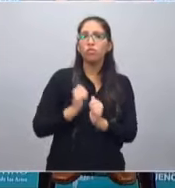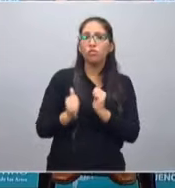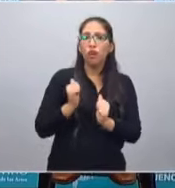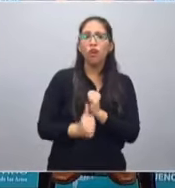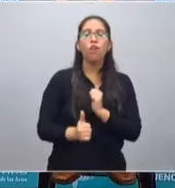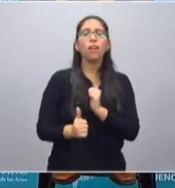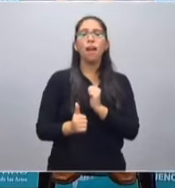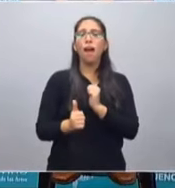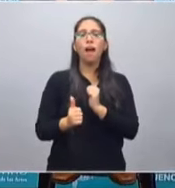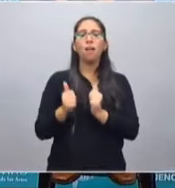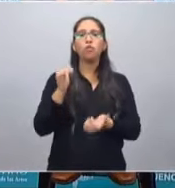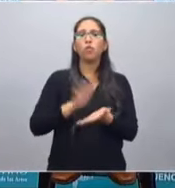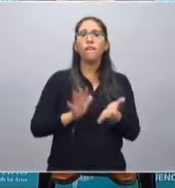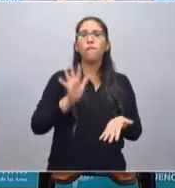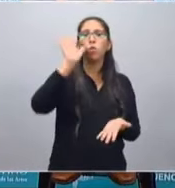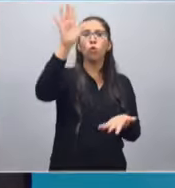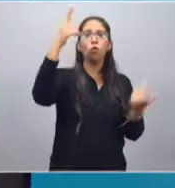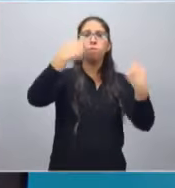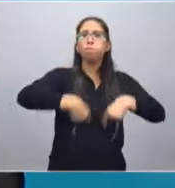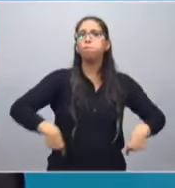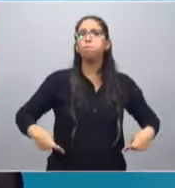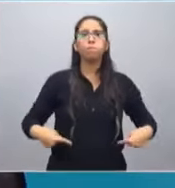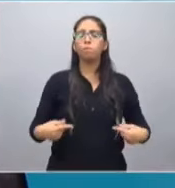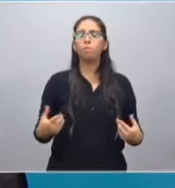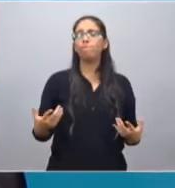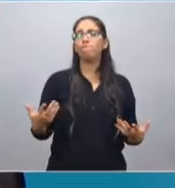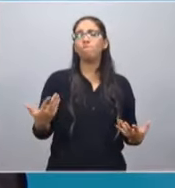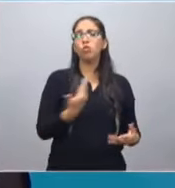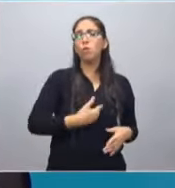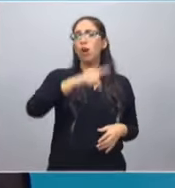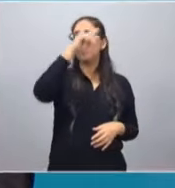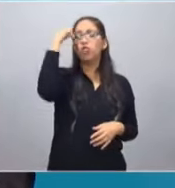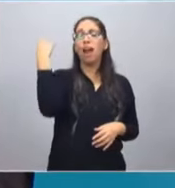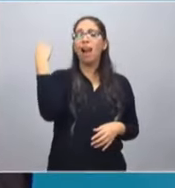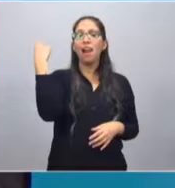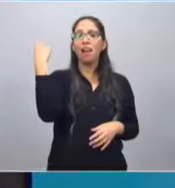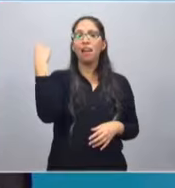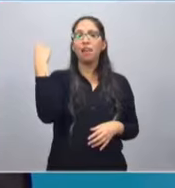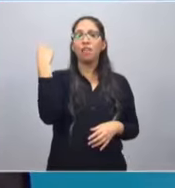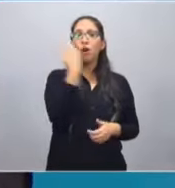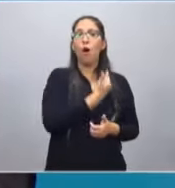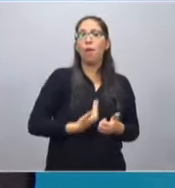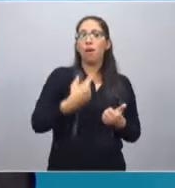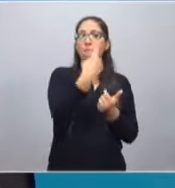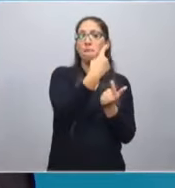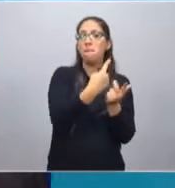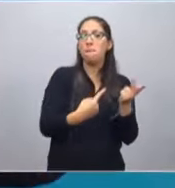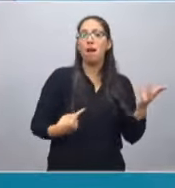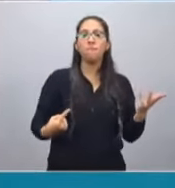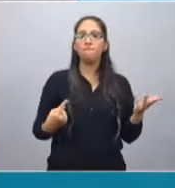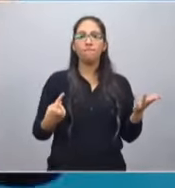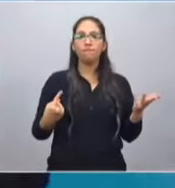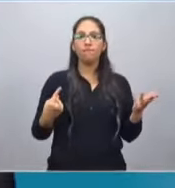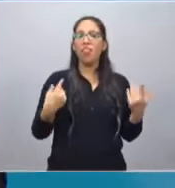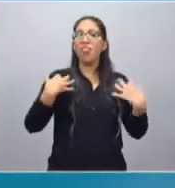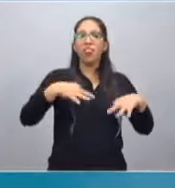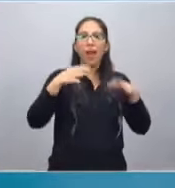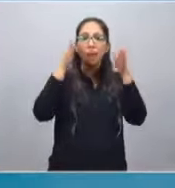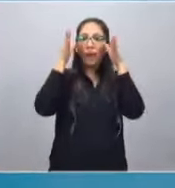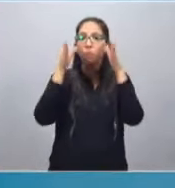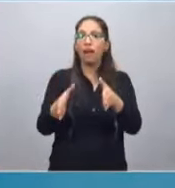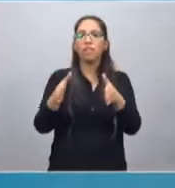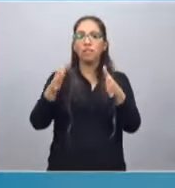visión del futuro que considera que el gobierno nacional que los gobiernos no tienen que ocuparse prácticamente De